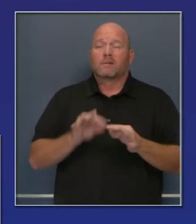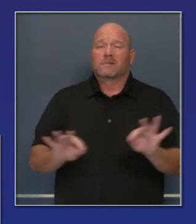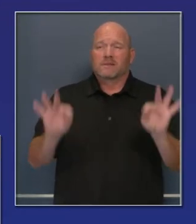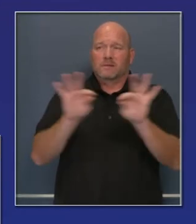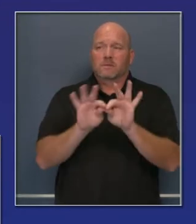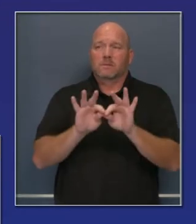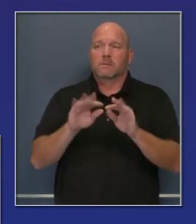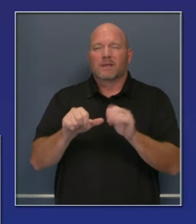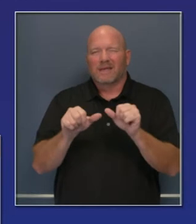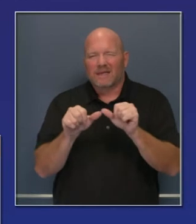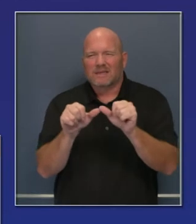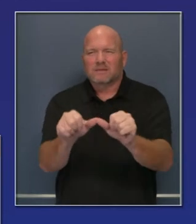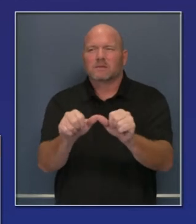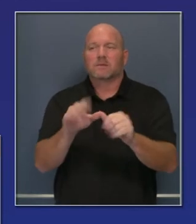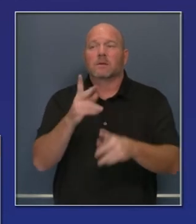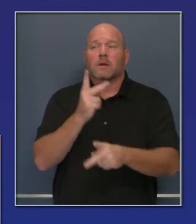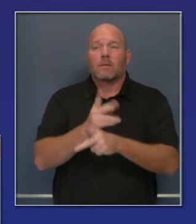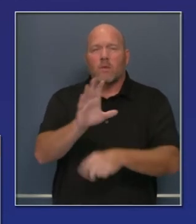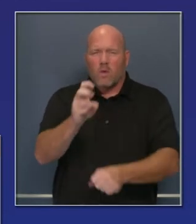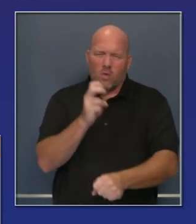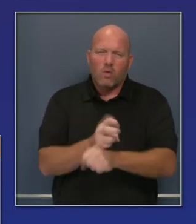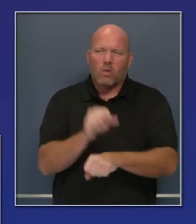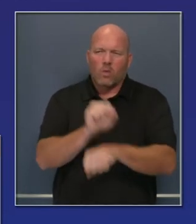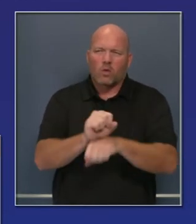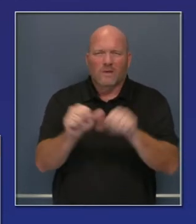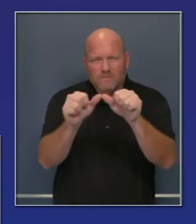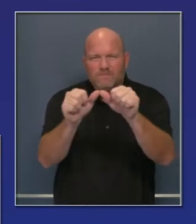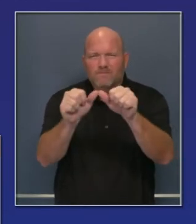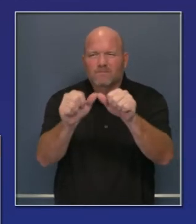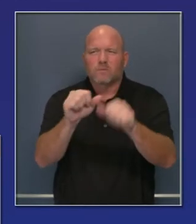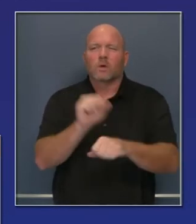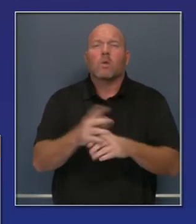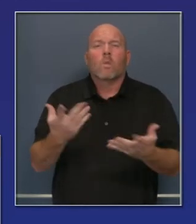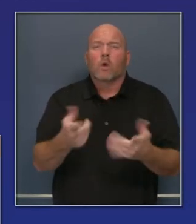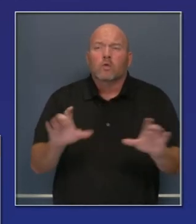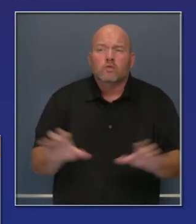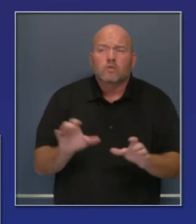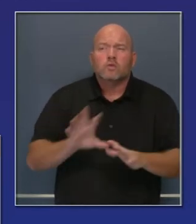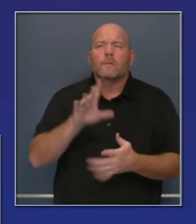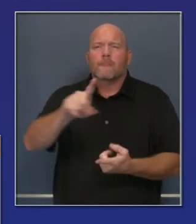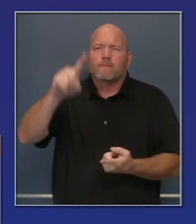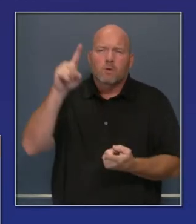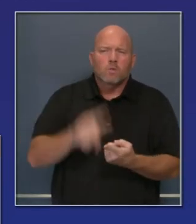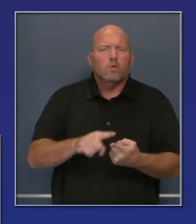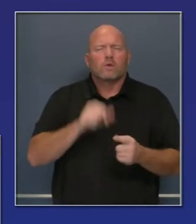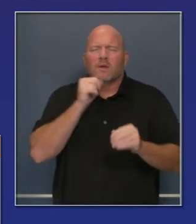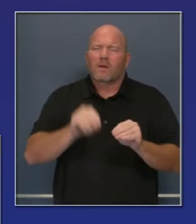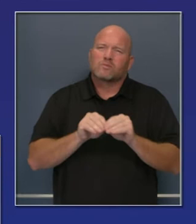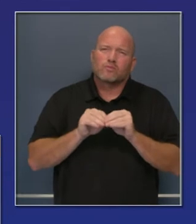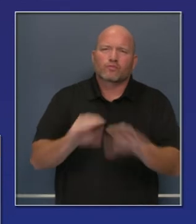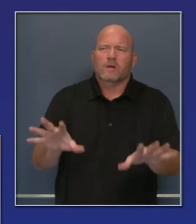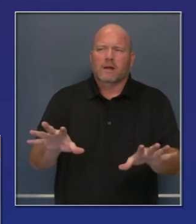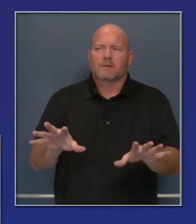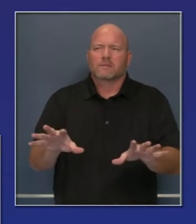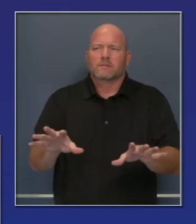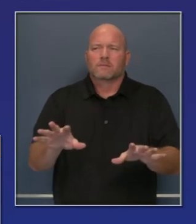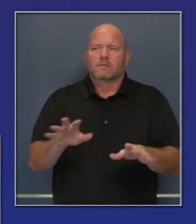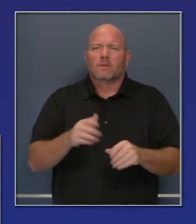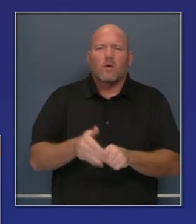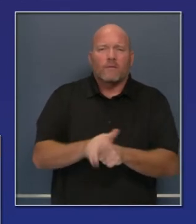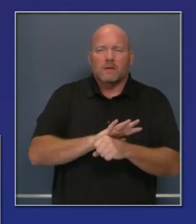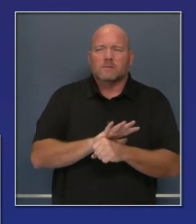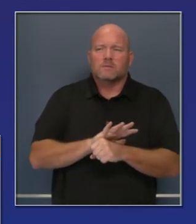la importancia de seguir siendo vigilantes, cuidadosos con sus acciones para mitigar la propagación de no